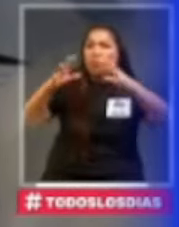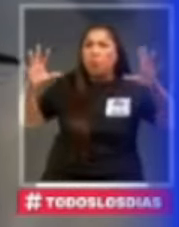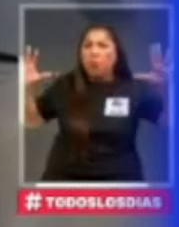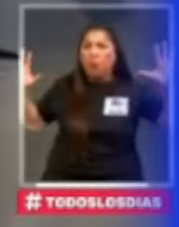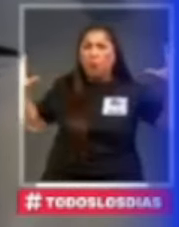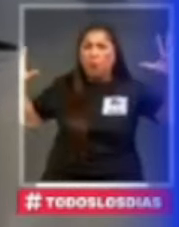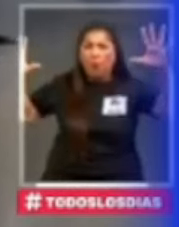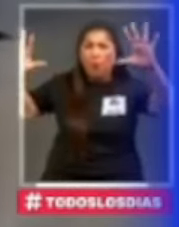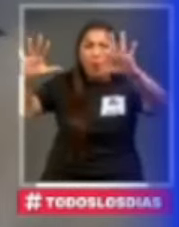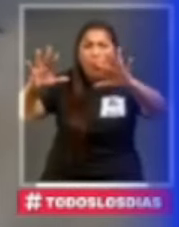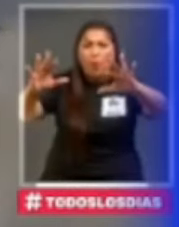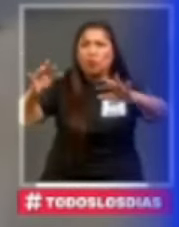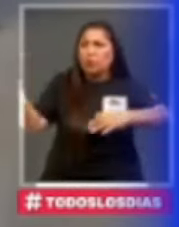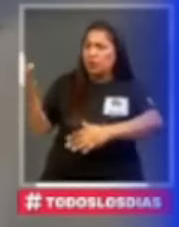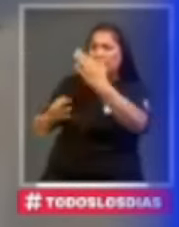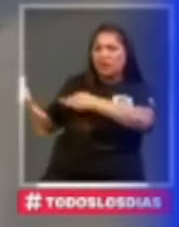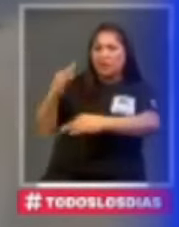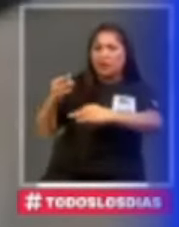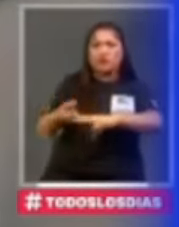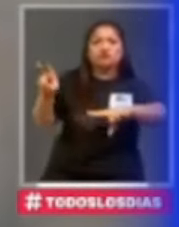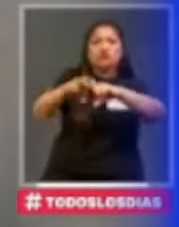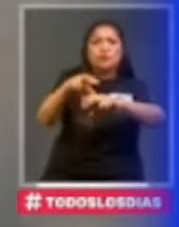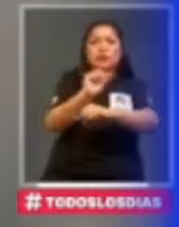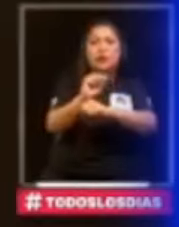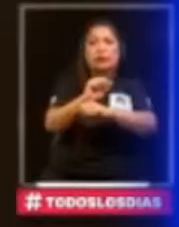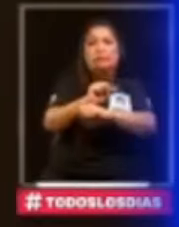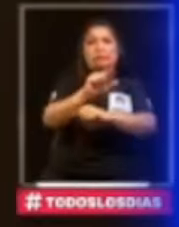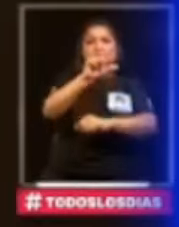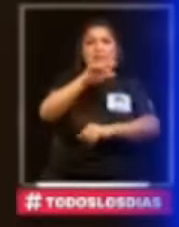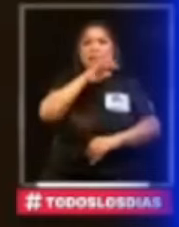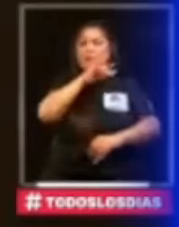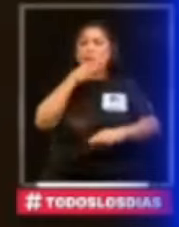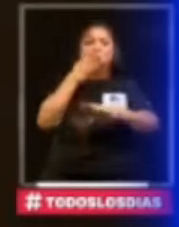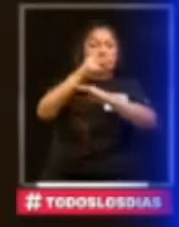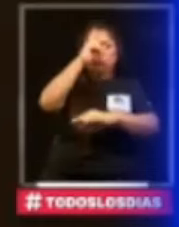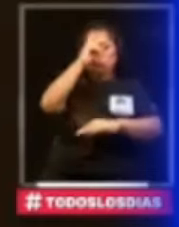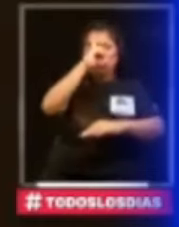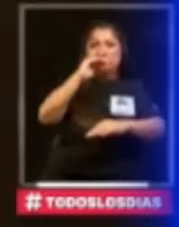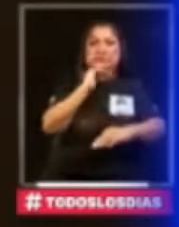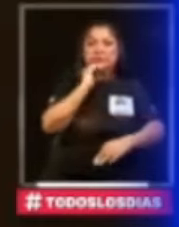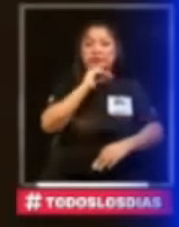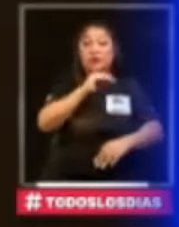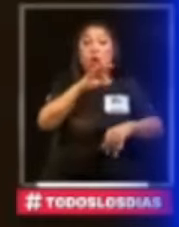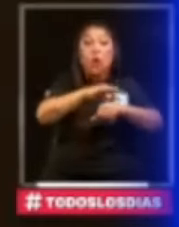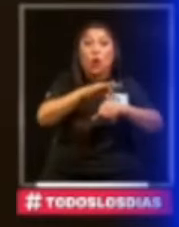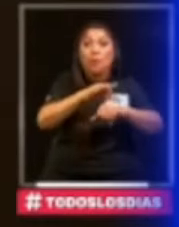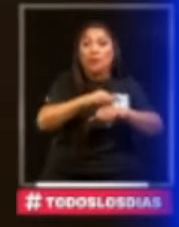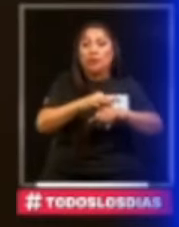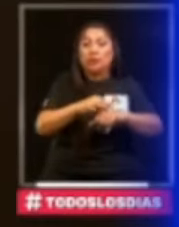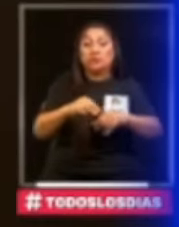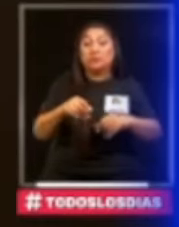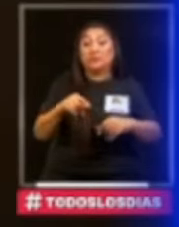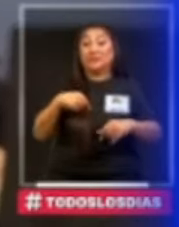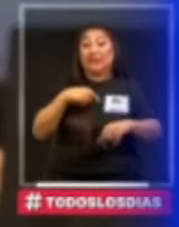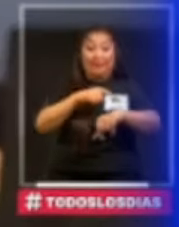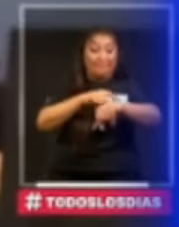dice, súbete al auto, y en 6-7 minutos ya estaba en el hospital. Entonces ahí la tomaron los médicos, qué sé yo, bueno, y ahí fueron los minutos terribles